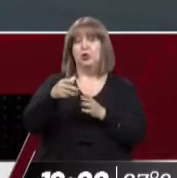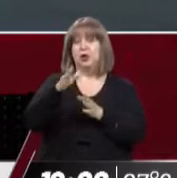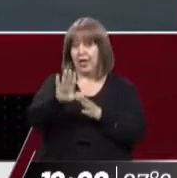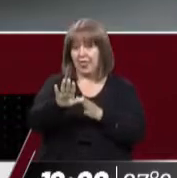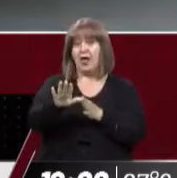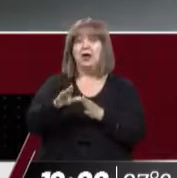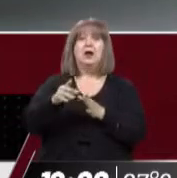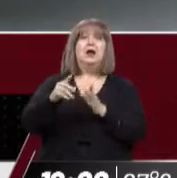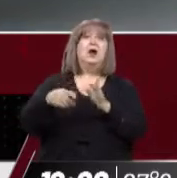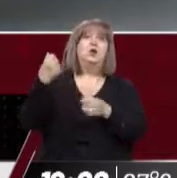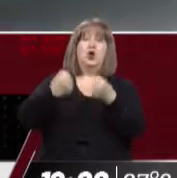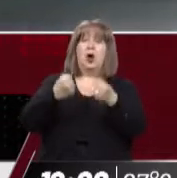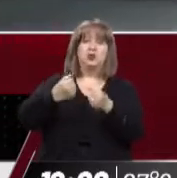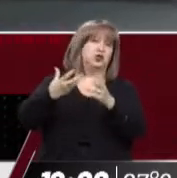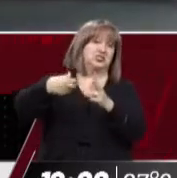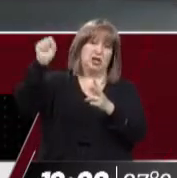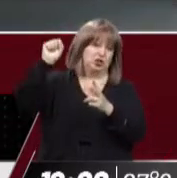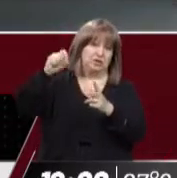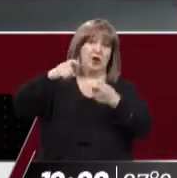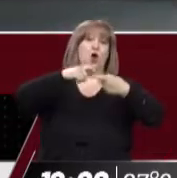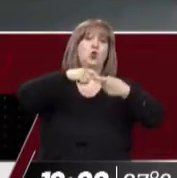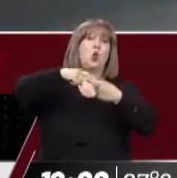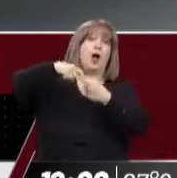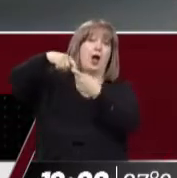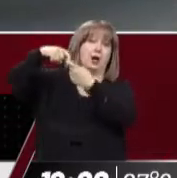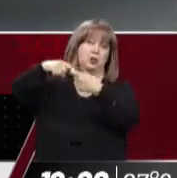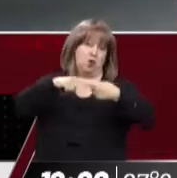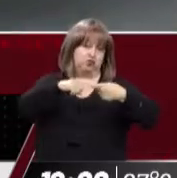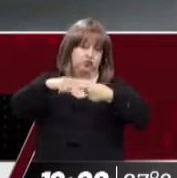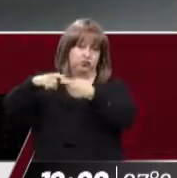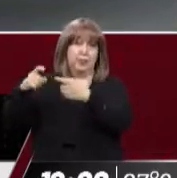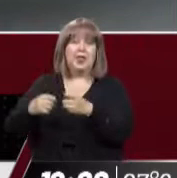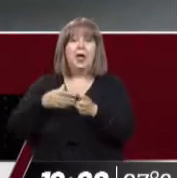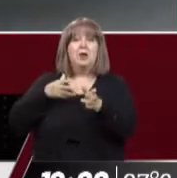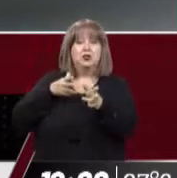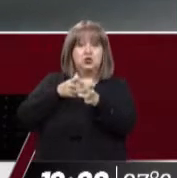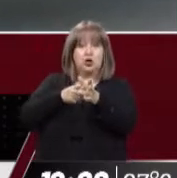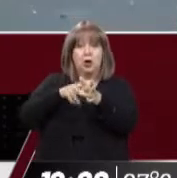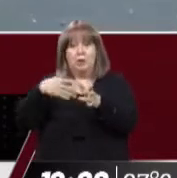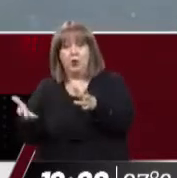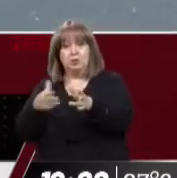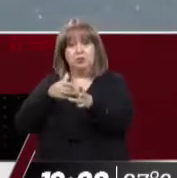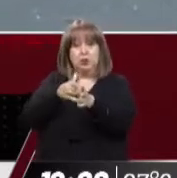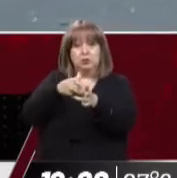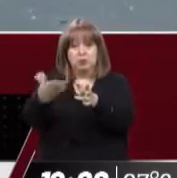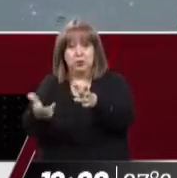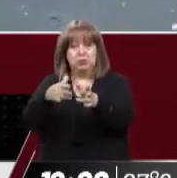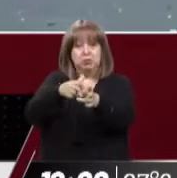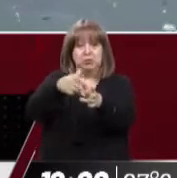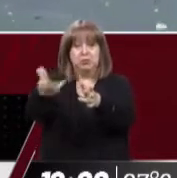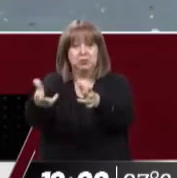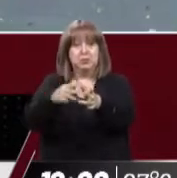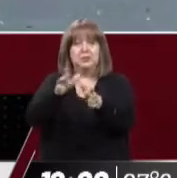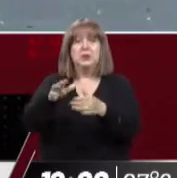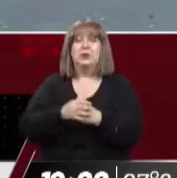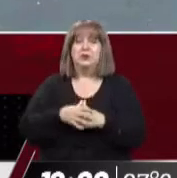la mayoría lo han sacado, chicos. Sí. Ustedes tienen imágenes igual que hizo Luis apenas llegó. Lo que pasa es que fue chocando y tirando los autos para el costado. Agreguemos que ya es